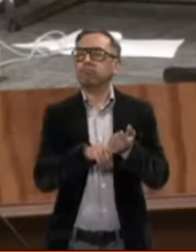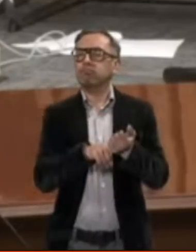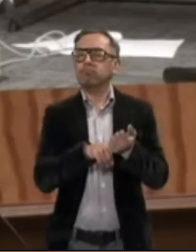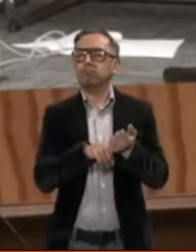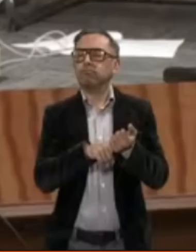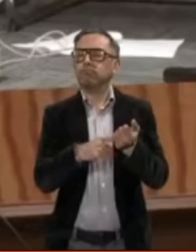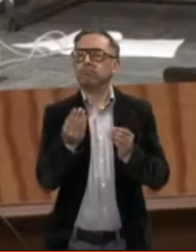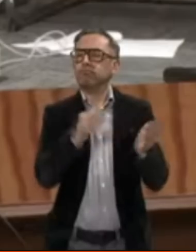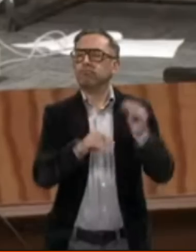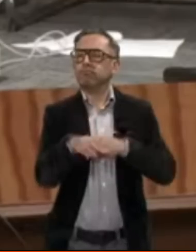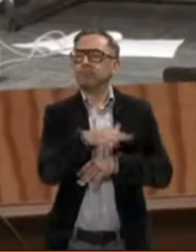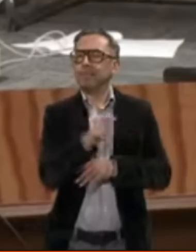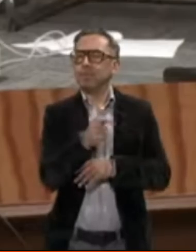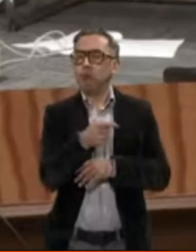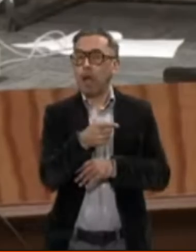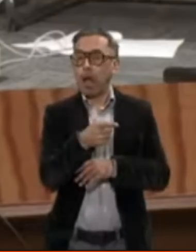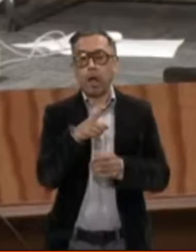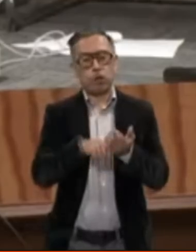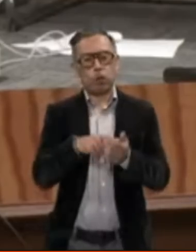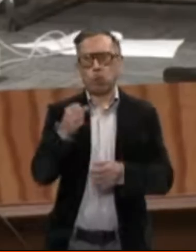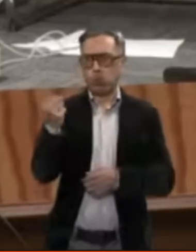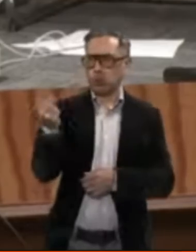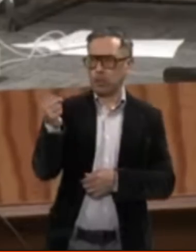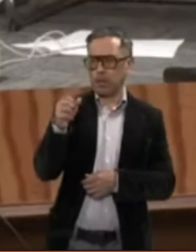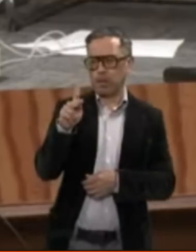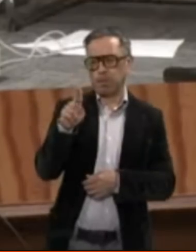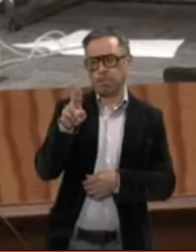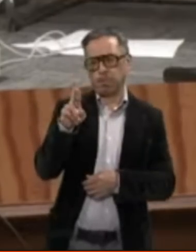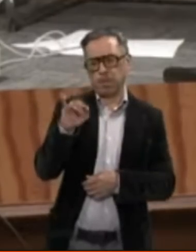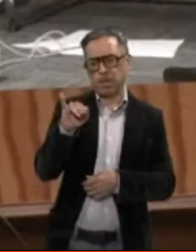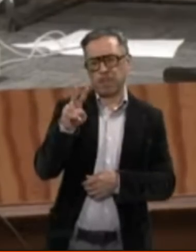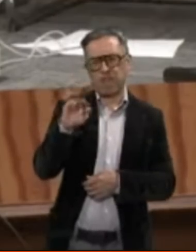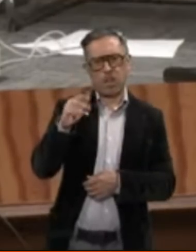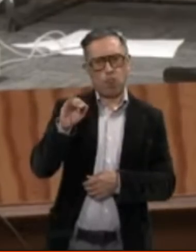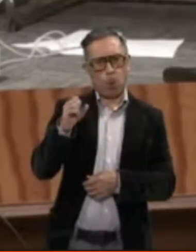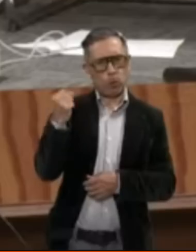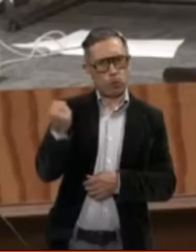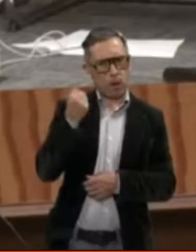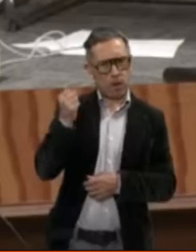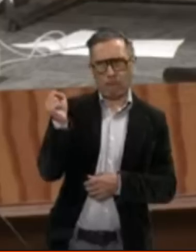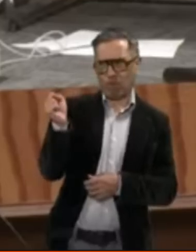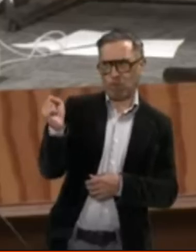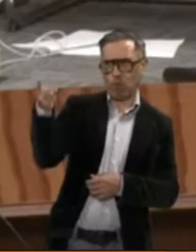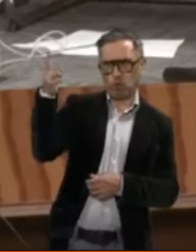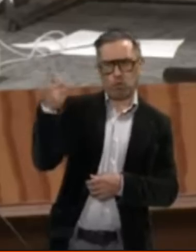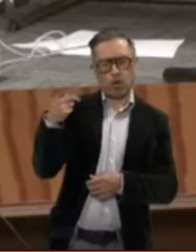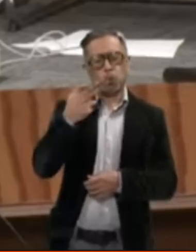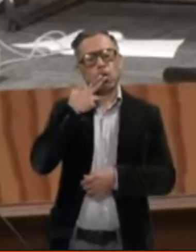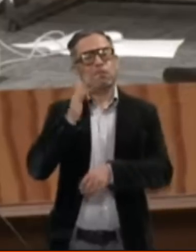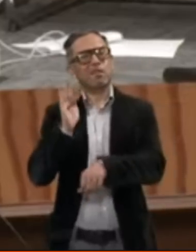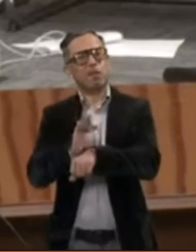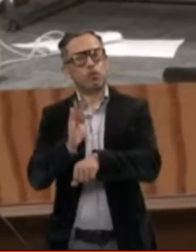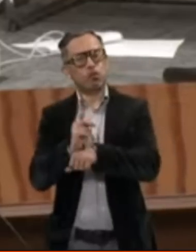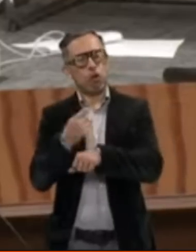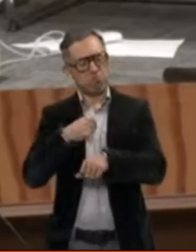los privilegios se defienden, en la que los privilegios se mantienen, en la que el ánimo de